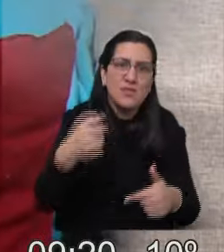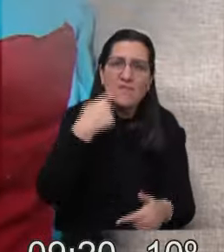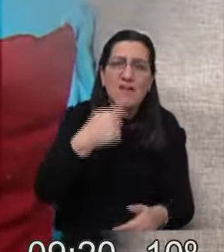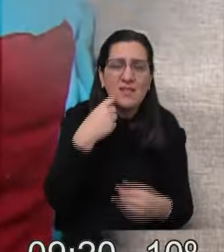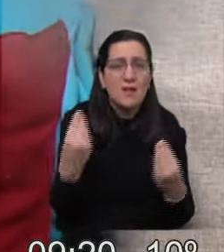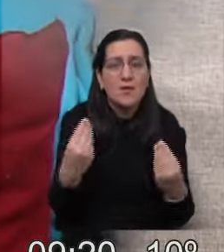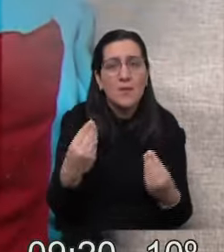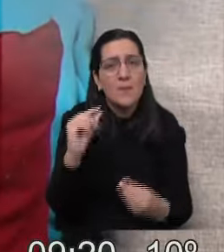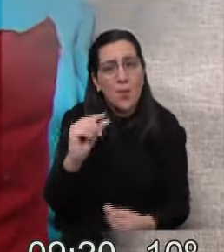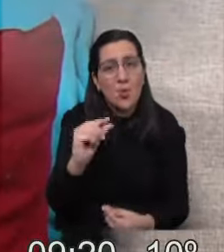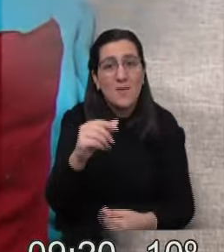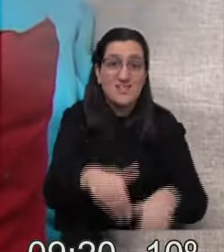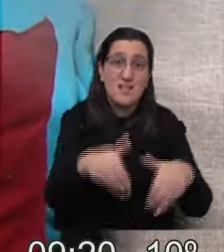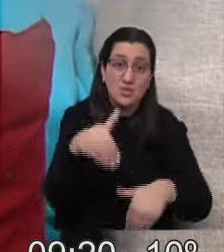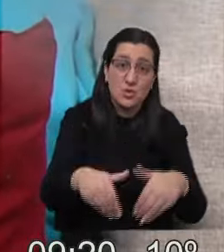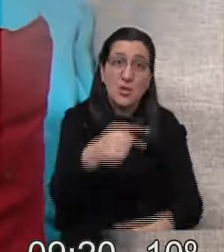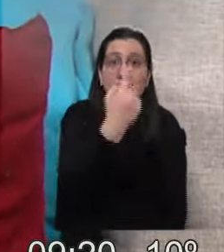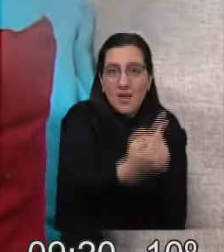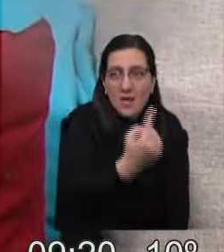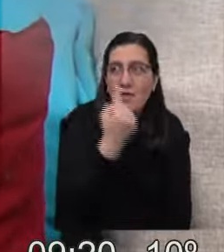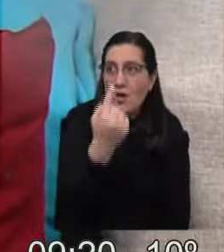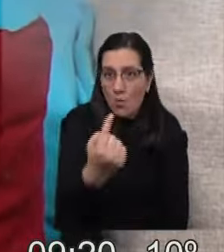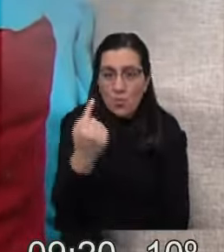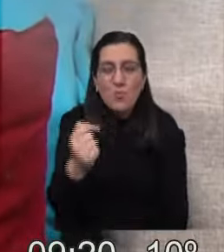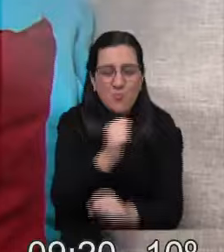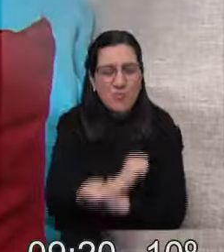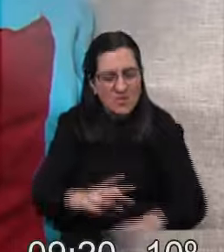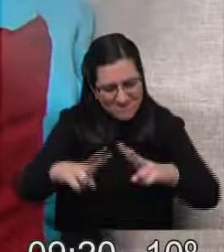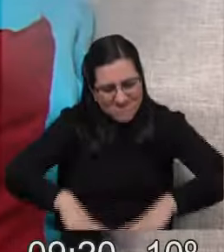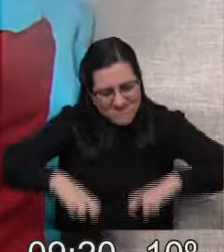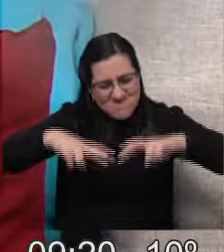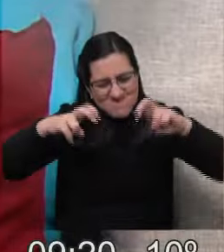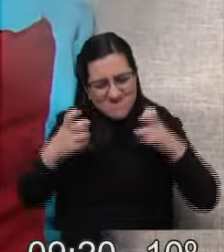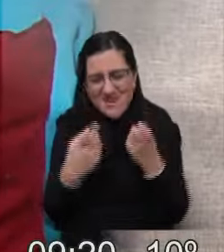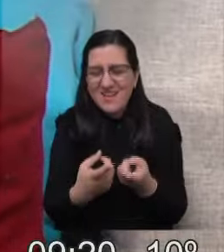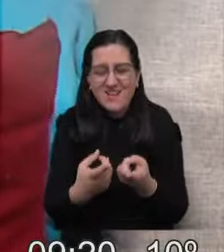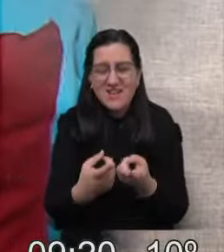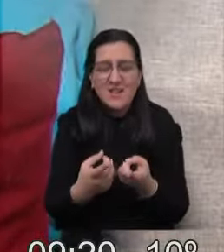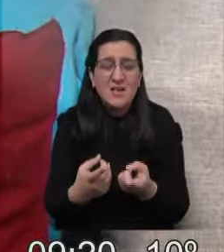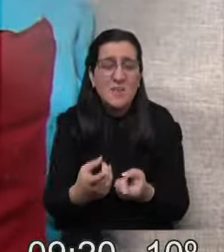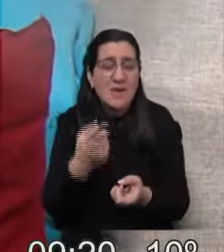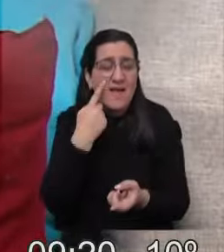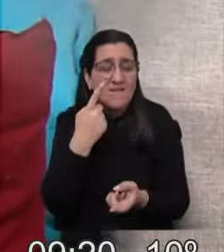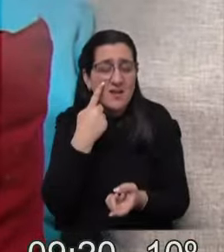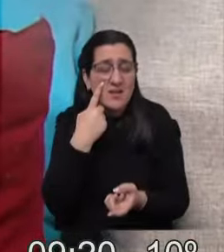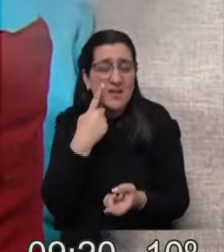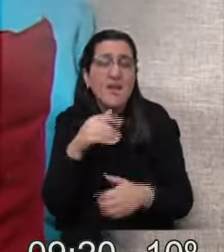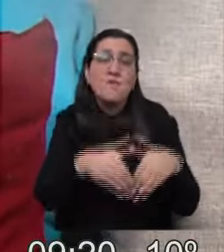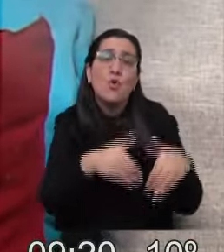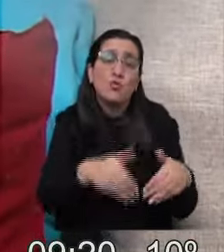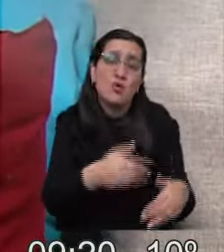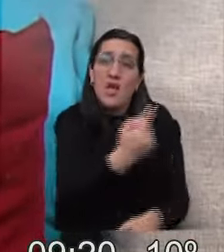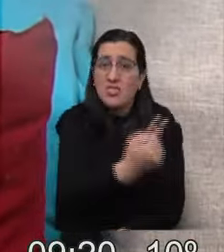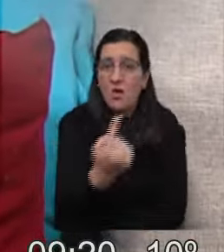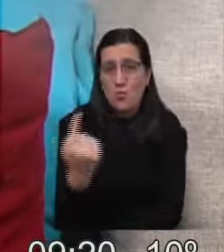menos tiempo para las elecciones, que cada uno comience a hacer lo que necesita para captar el voto mío, el tuyo, Flor, el tuyo, Fito,